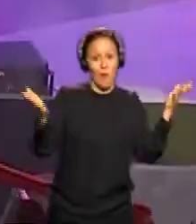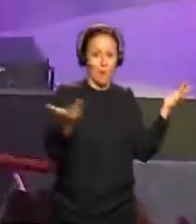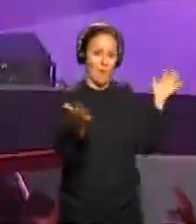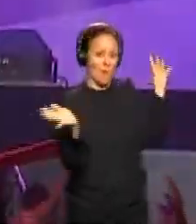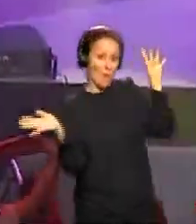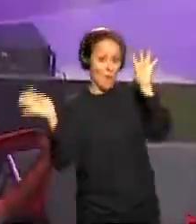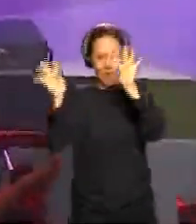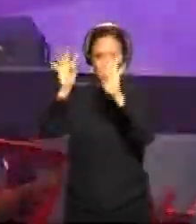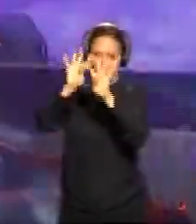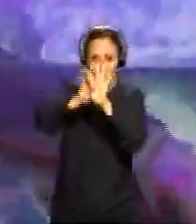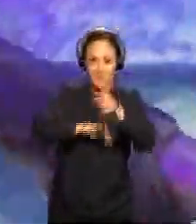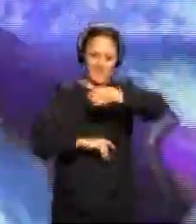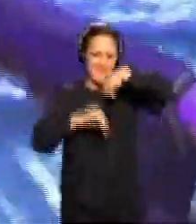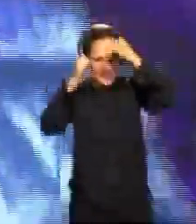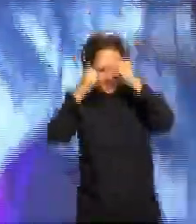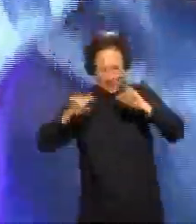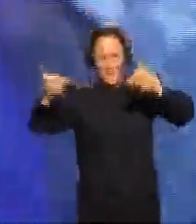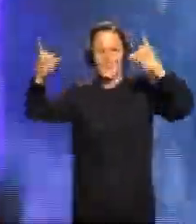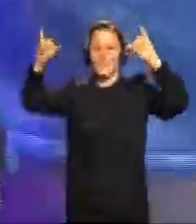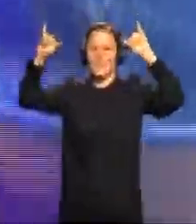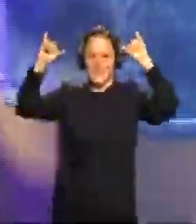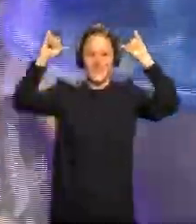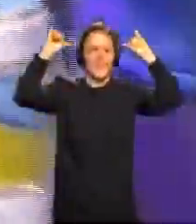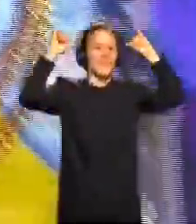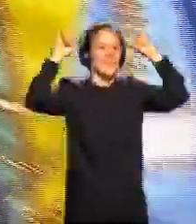carnaval y vienen diablos